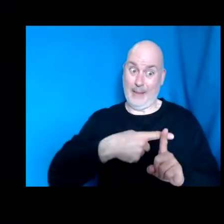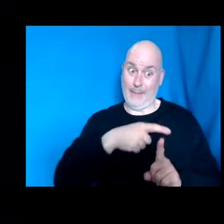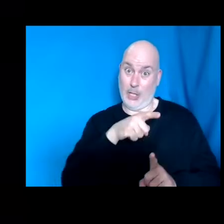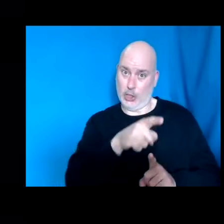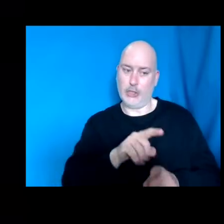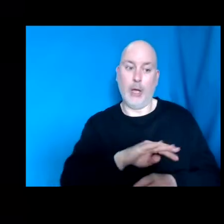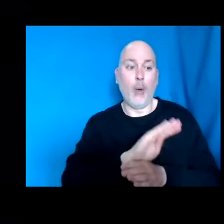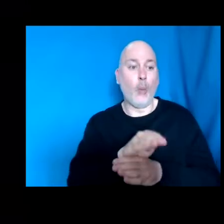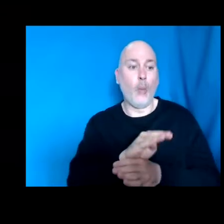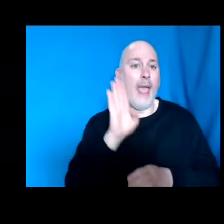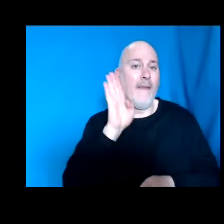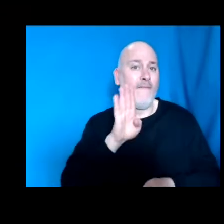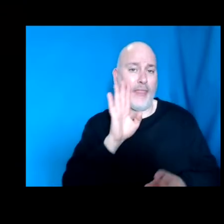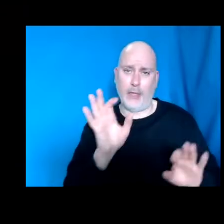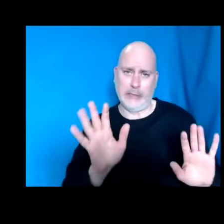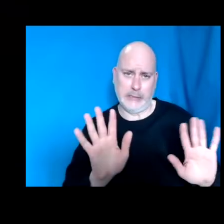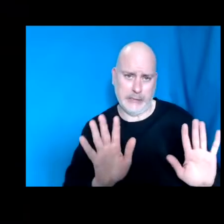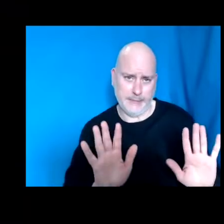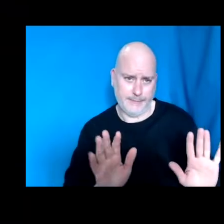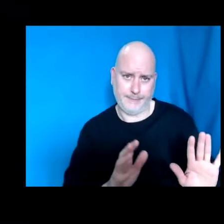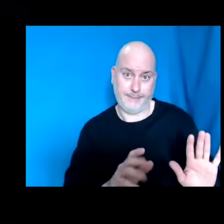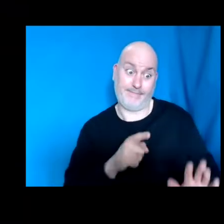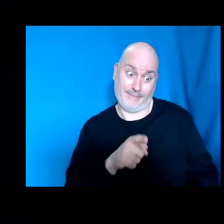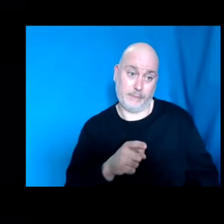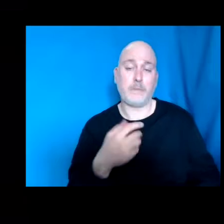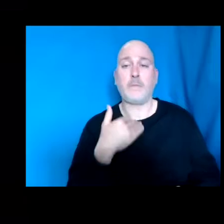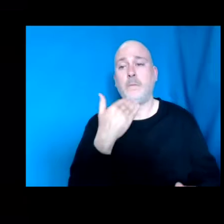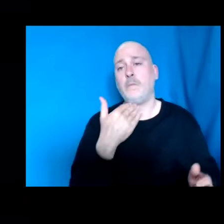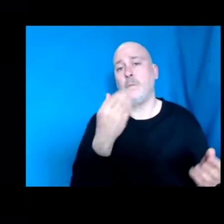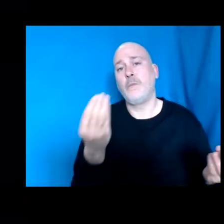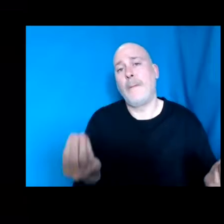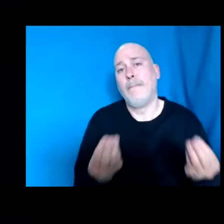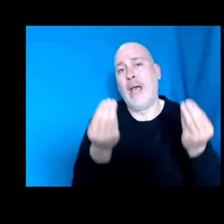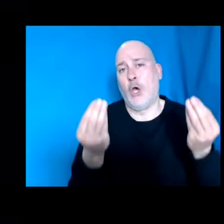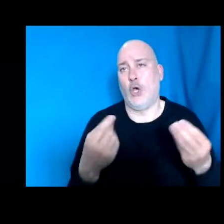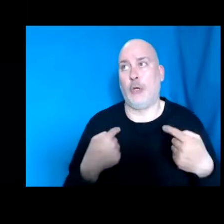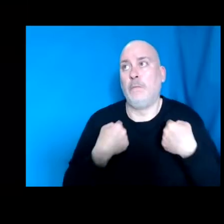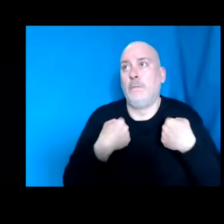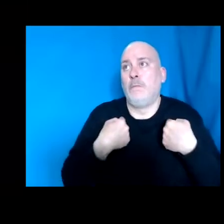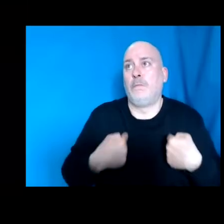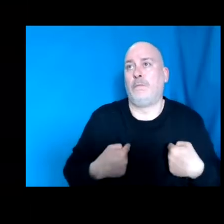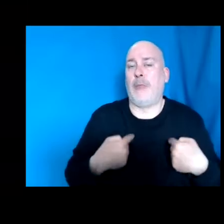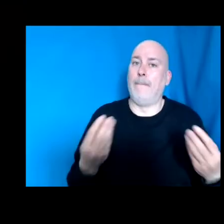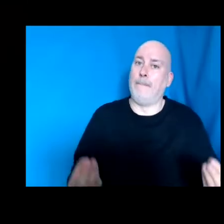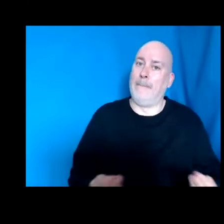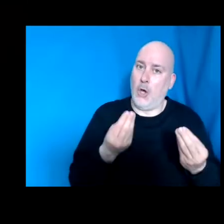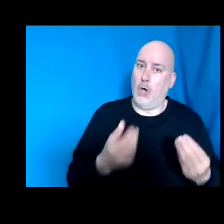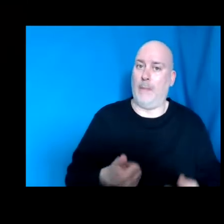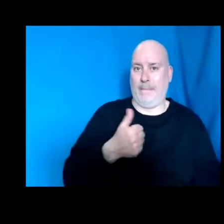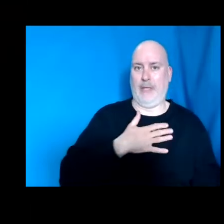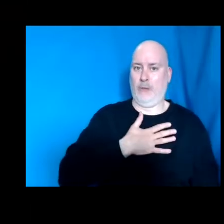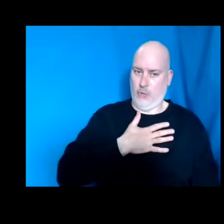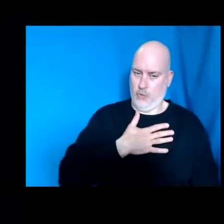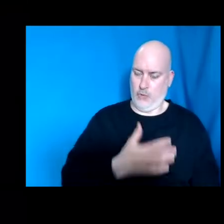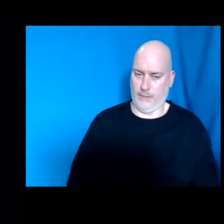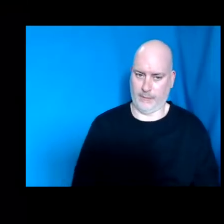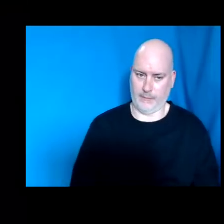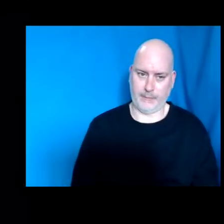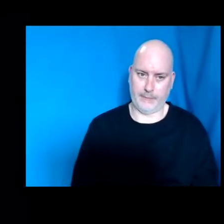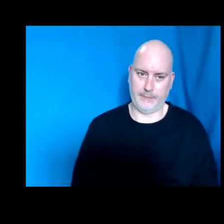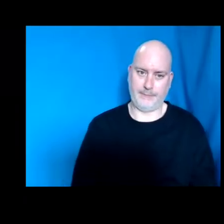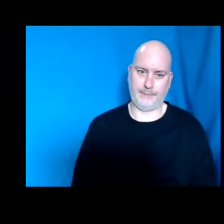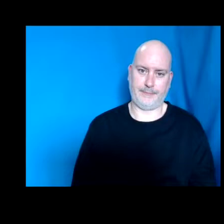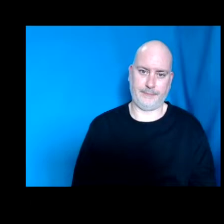curar la infección. Lo que sí que van a hacer es mejorar que el niño se encuentre mejor y más confortable.